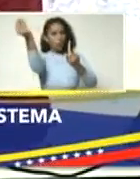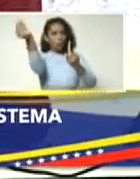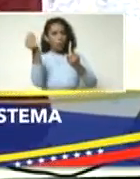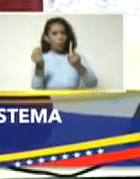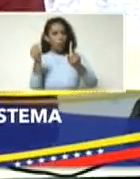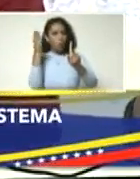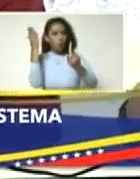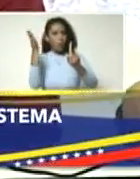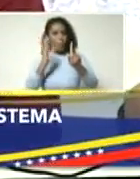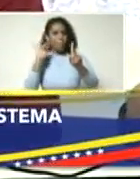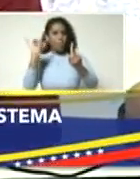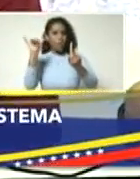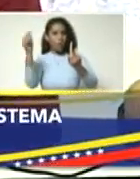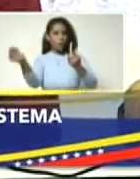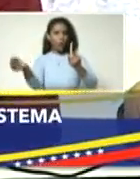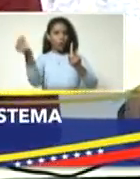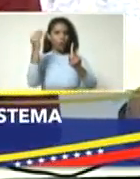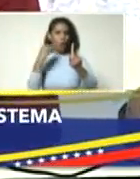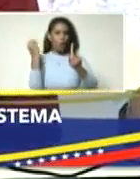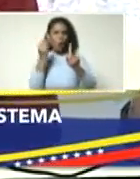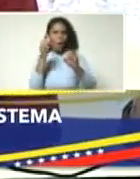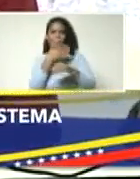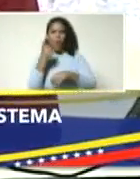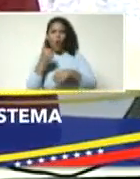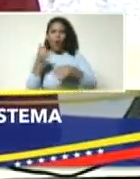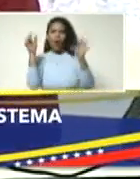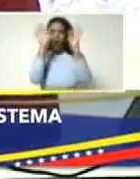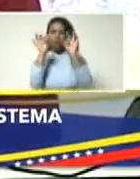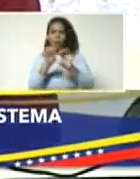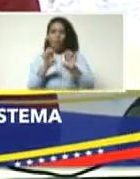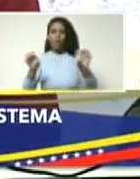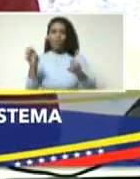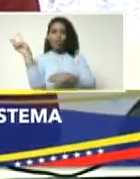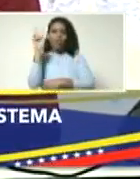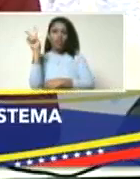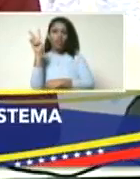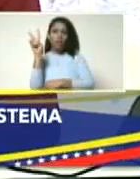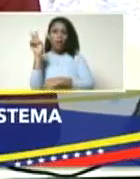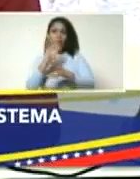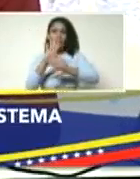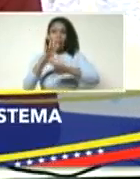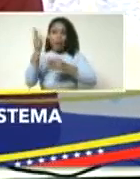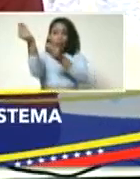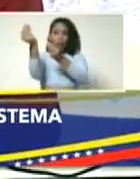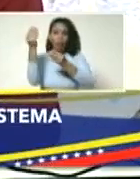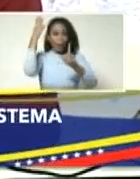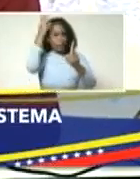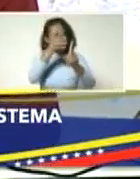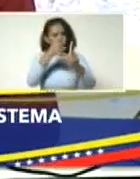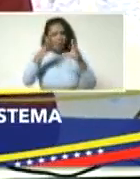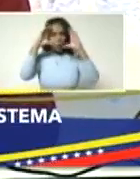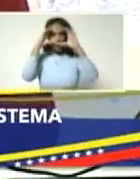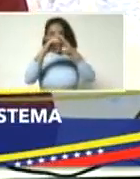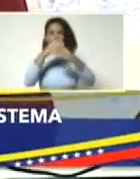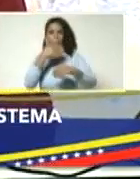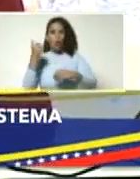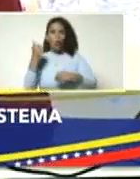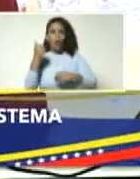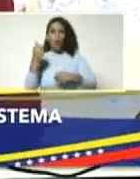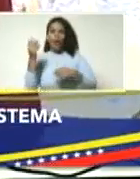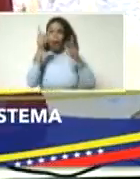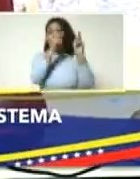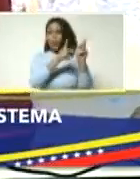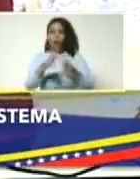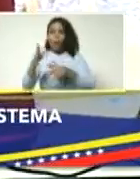cómo mejorar la educación venezolana, cómo mejorar la calidad. Y usted nos daba ya varias líneas. Concentrarnos en mejorar el programa de alimentación